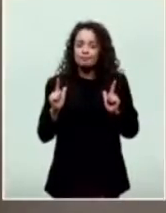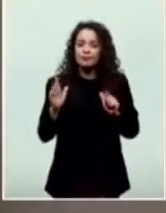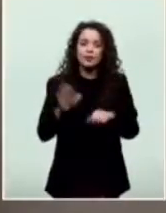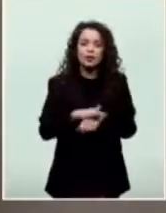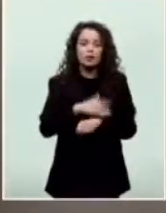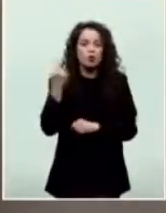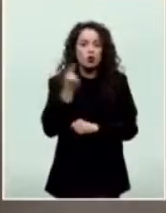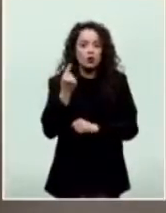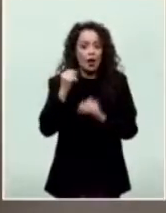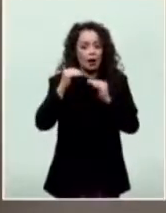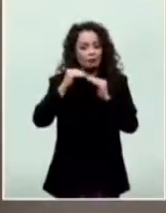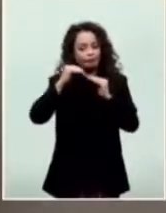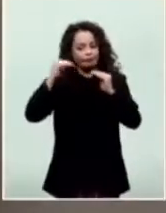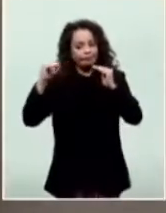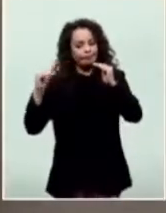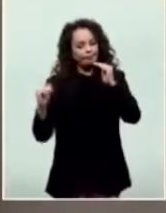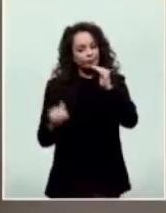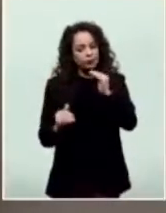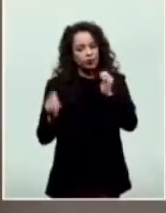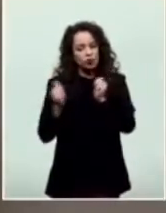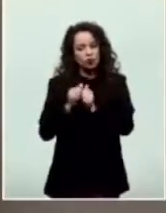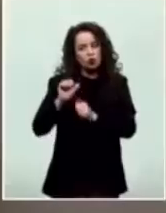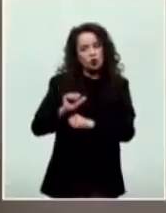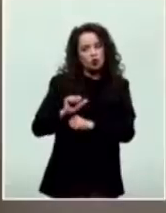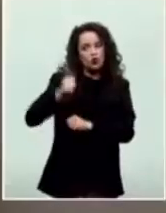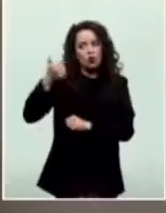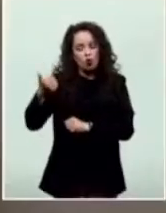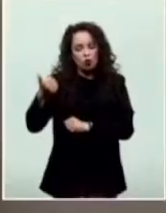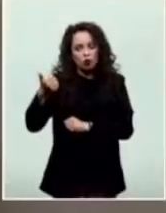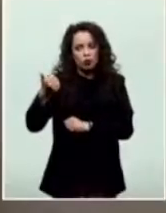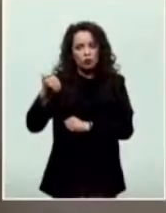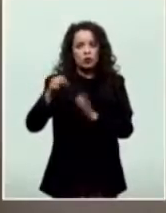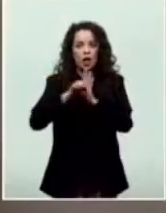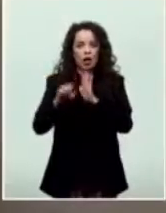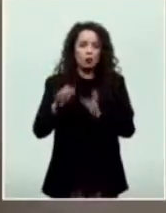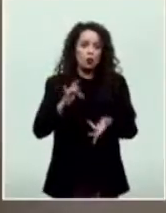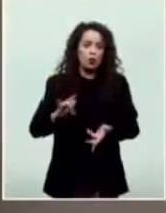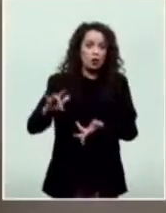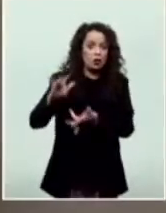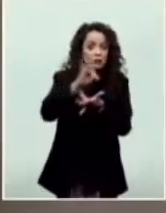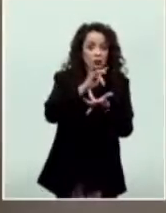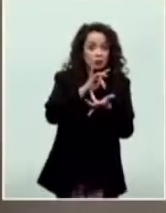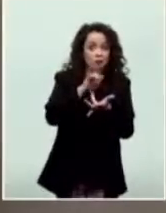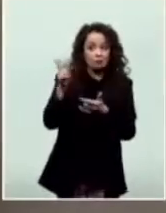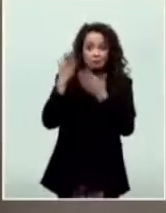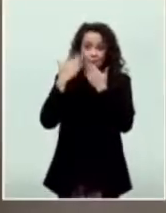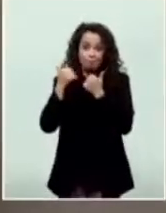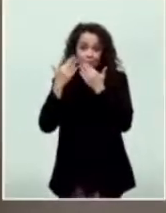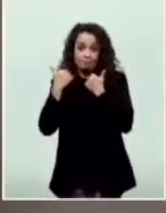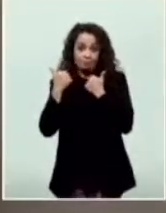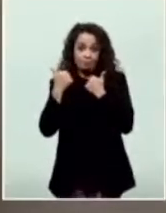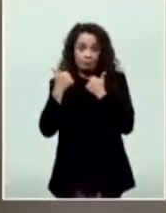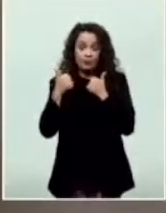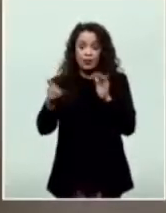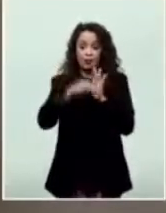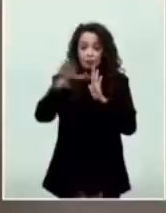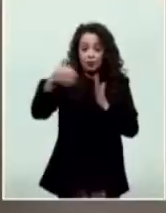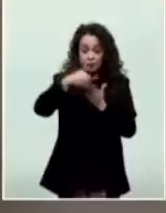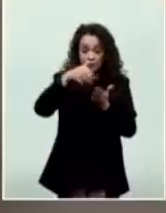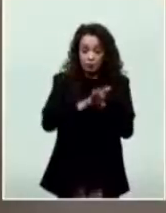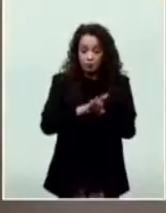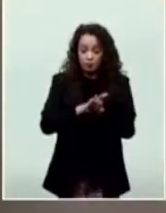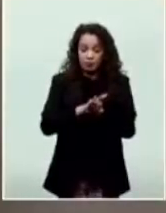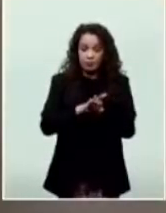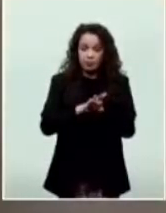desventaja a otros medios. Por ejemplo, las redes sociales no tienen este tema, los medios impresos no tienen este tema, pero la radio